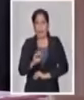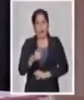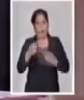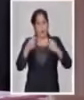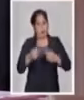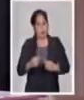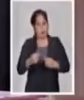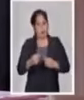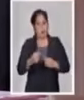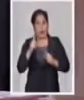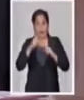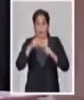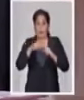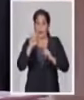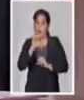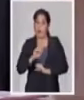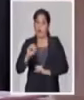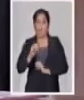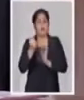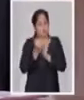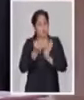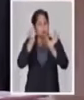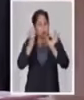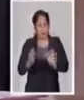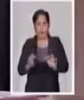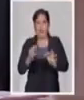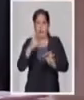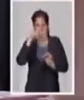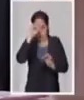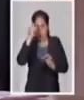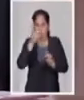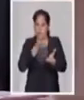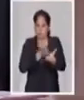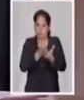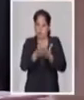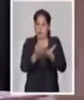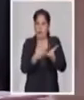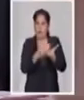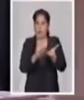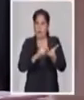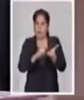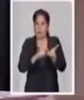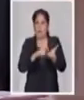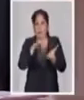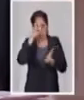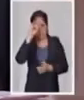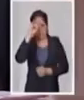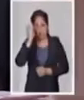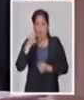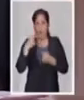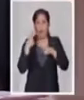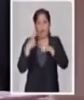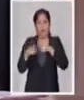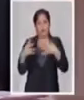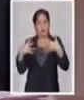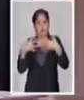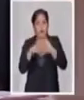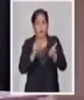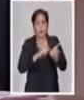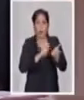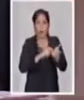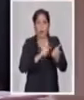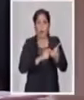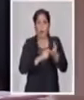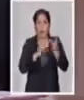decisión de hacer la tarea de ordenamiento, ratificó que se mantiene la libreta de abastecimiento. Se mantiene la vinculación de la bodega,